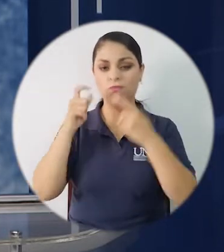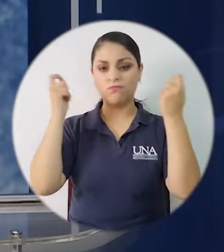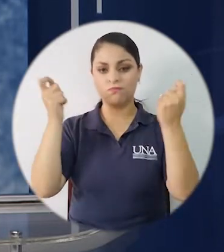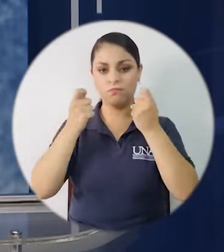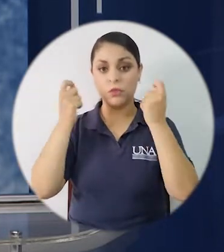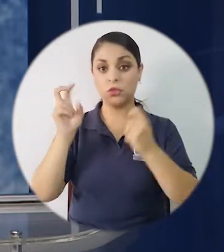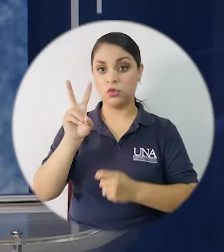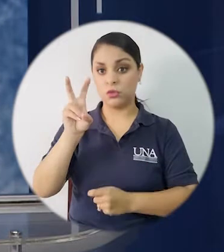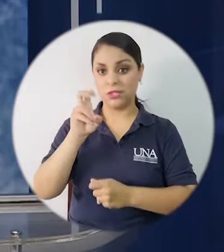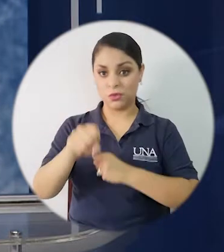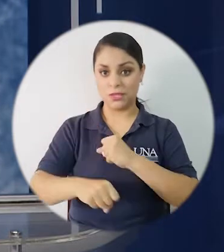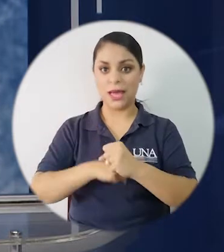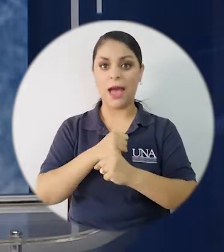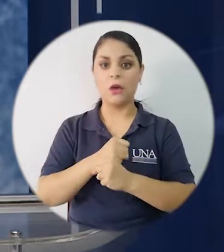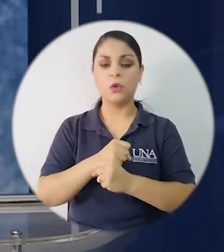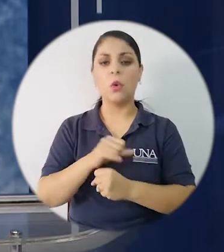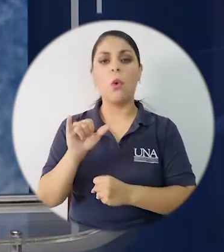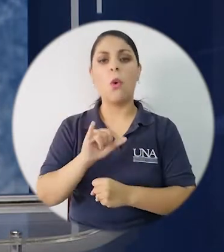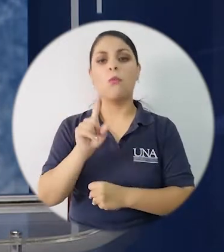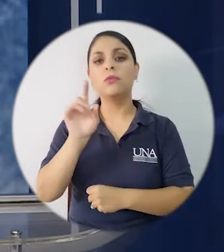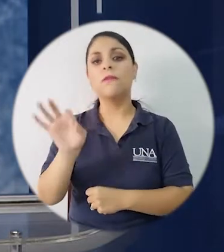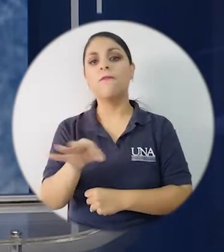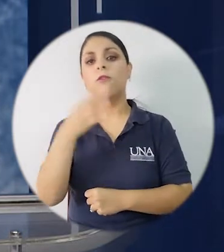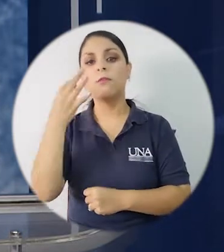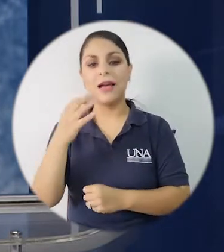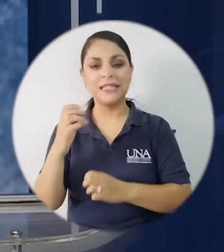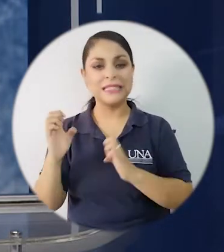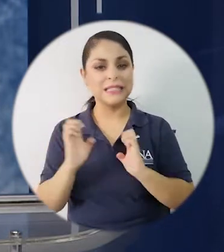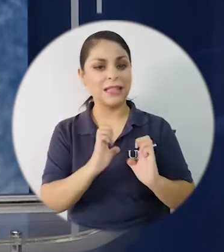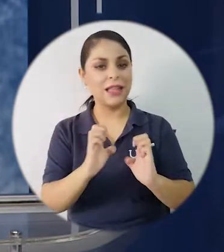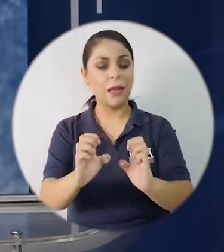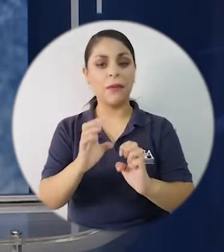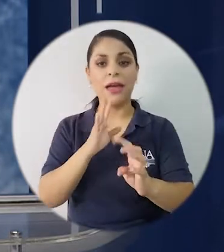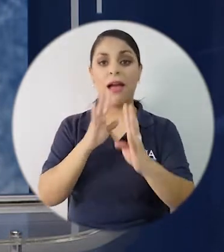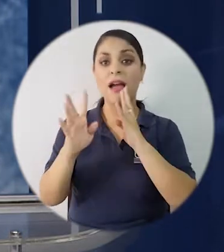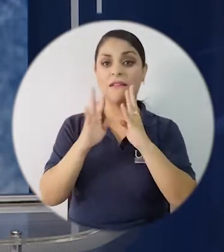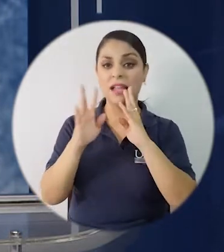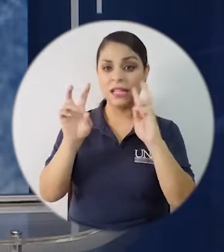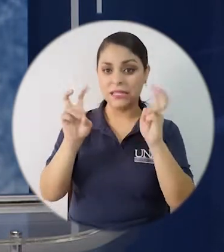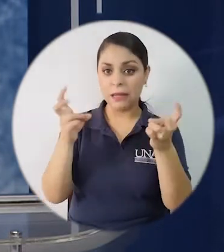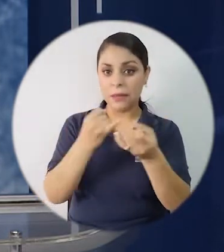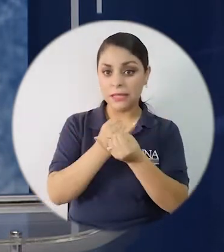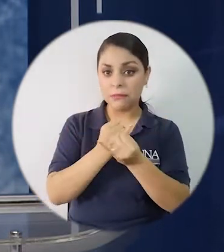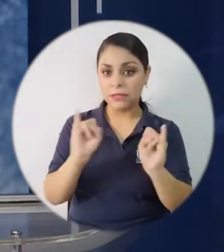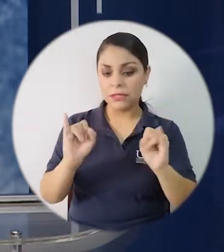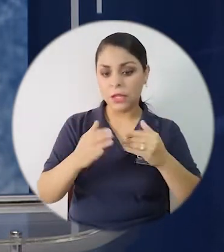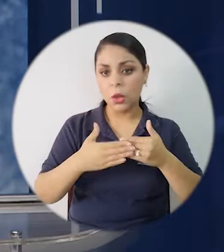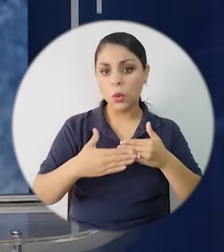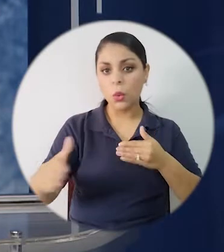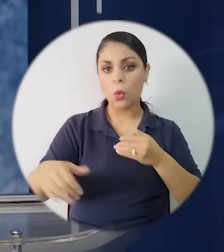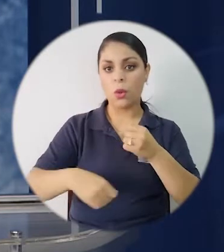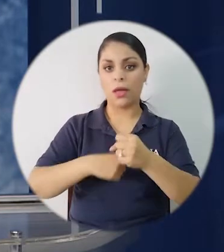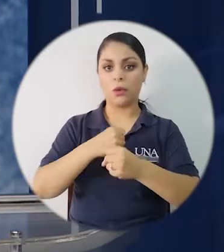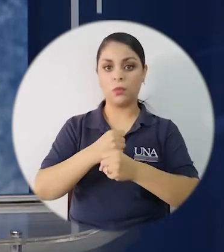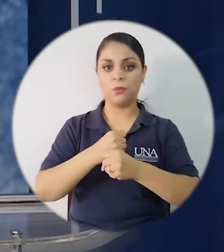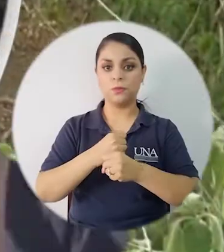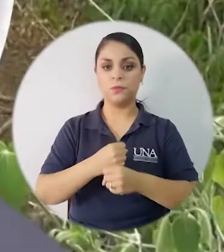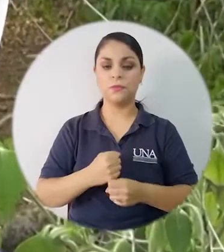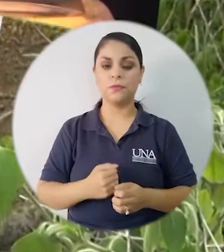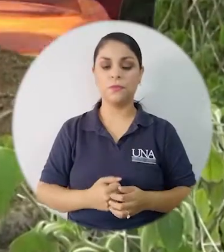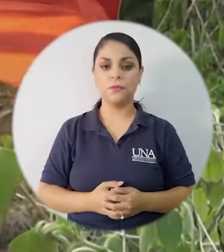la conmemoración del Bicentenario, como una estrategia para que hablemos del tema de la independencia durante todo el año.